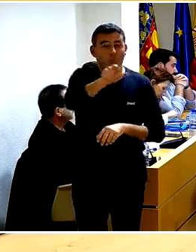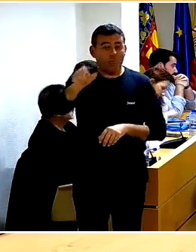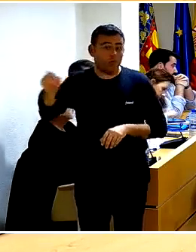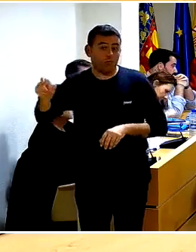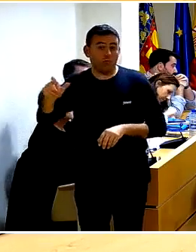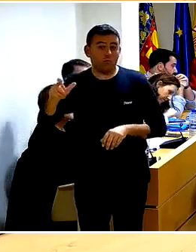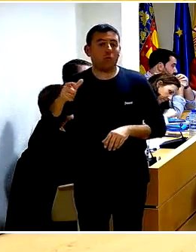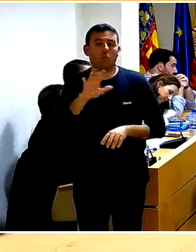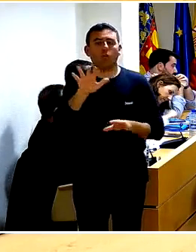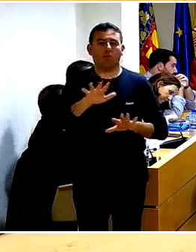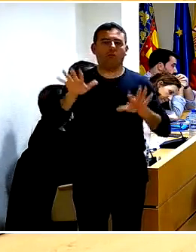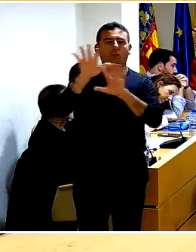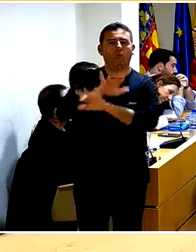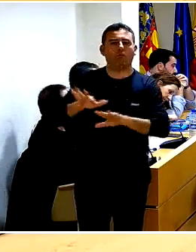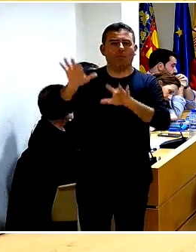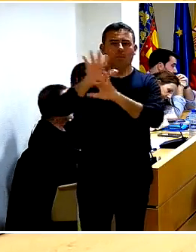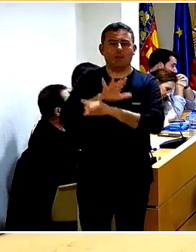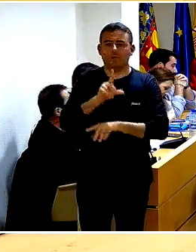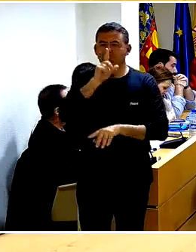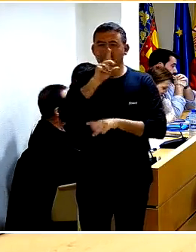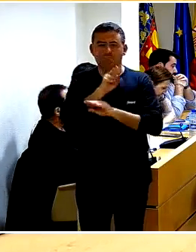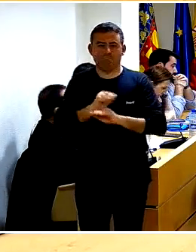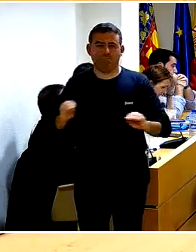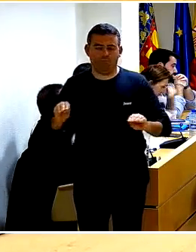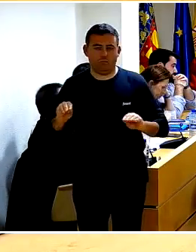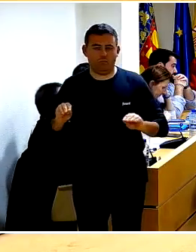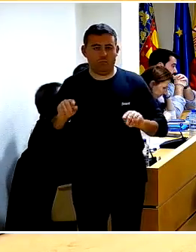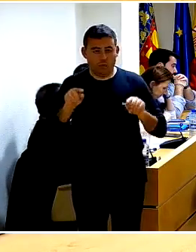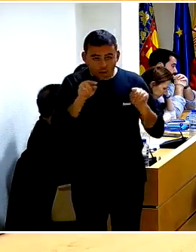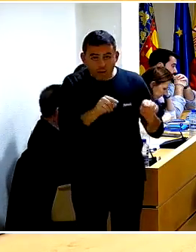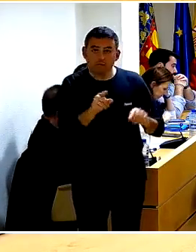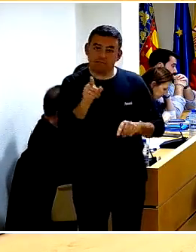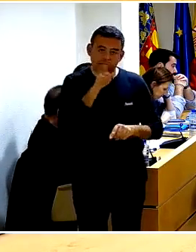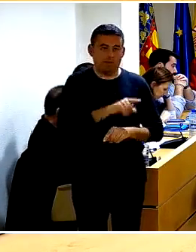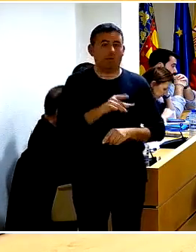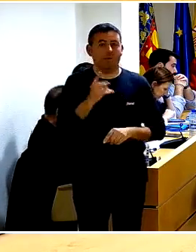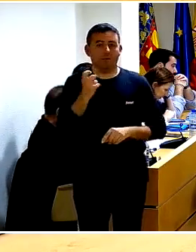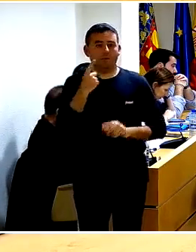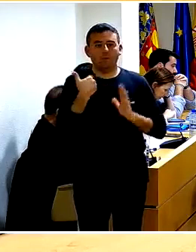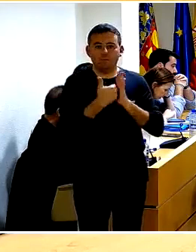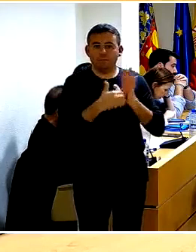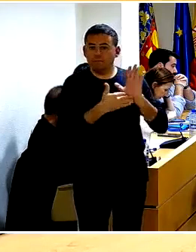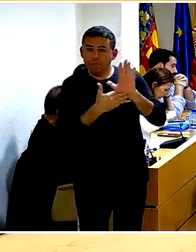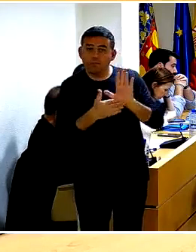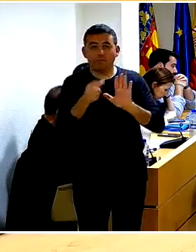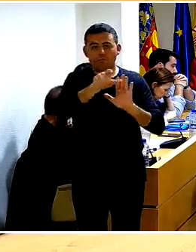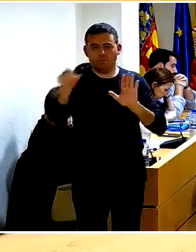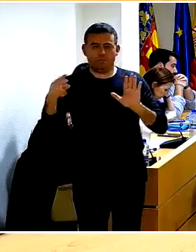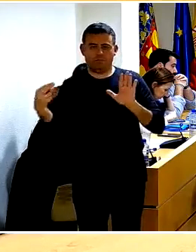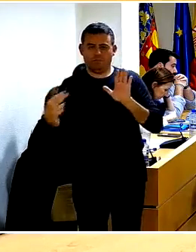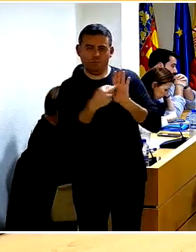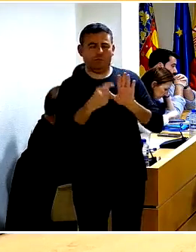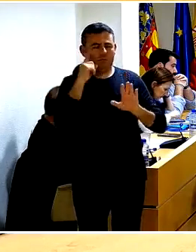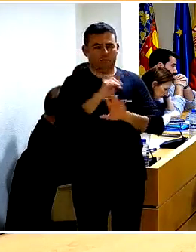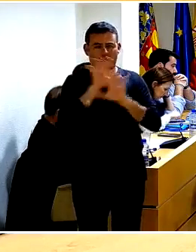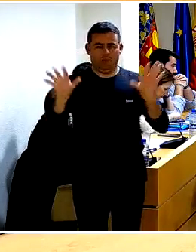ciudadanos tienen que saber lo que se está aprobando hoy. Ustedes han hablado teóricamente de una aprobación de un presupuesto en líneas